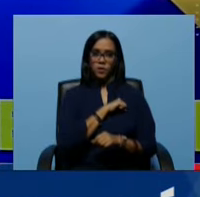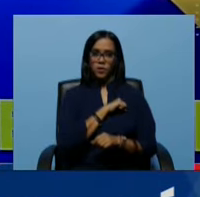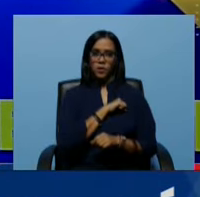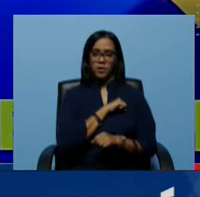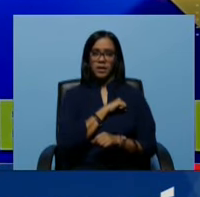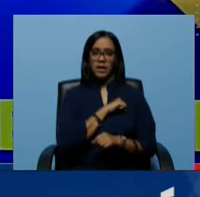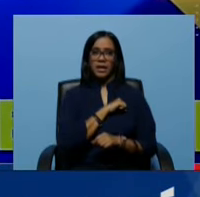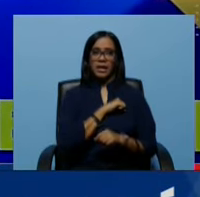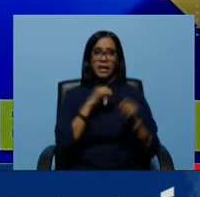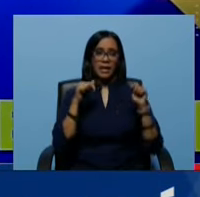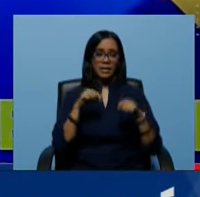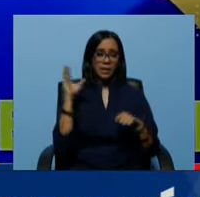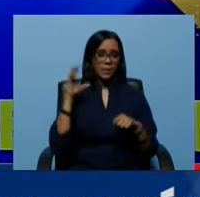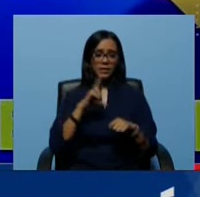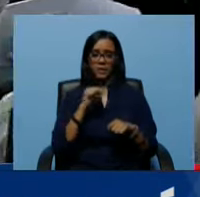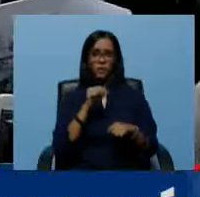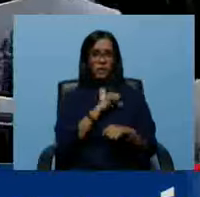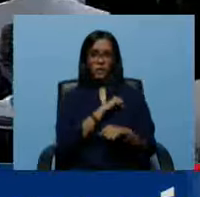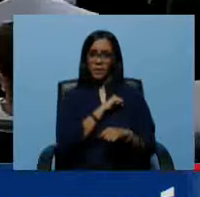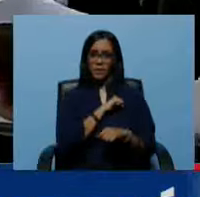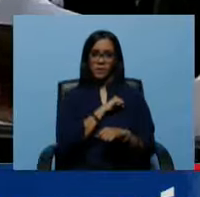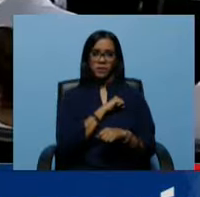Esta patria no es de cobarde.